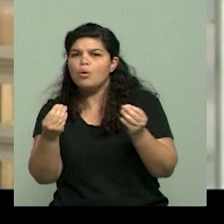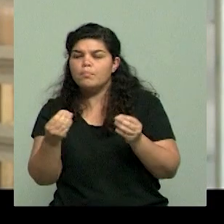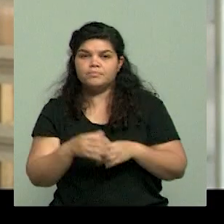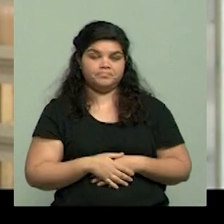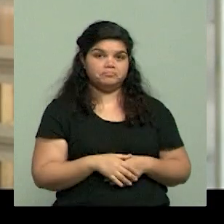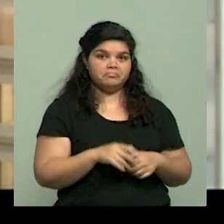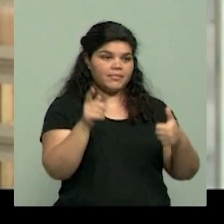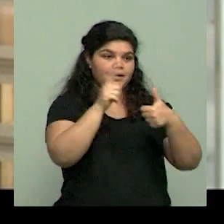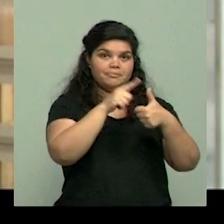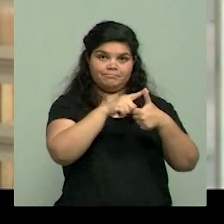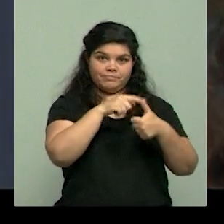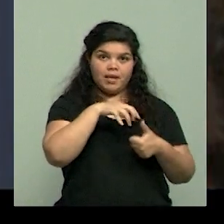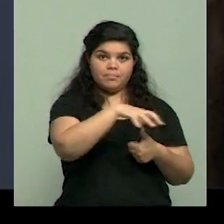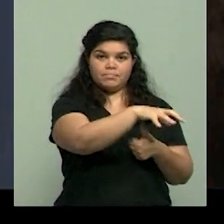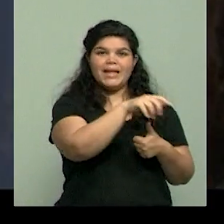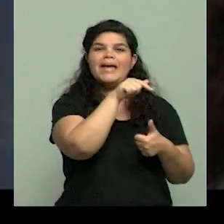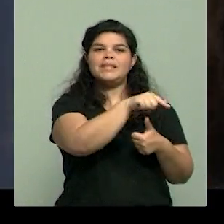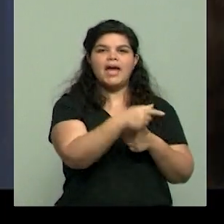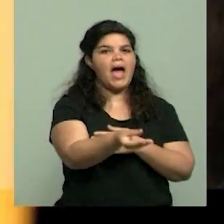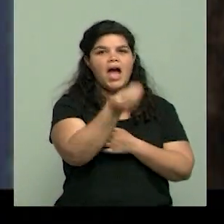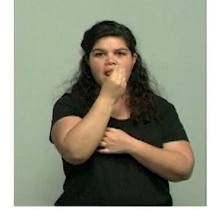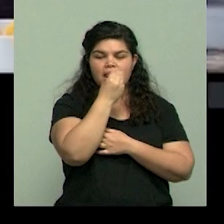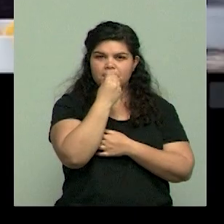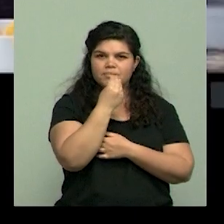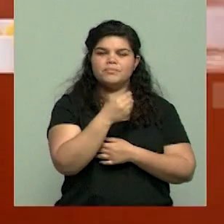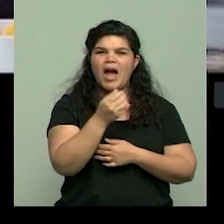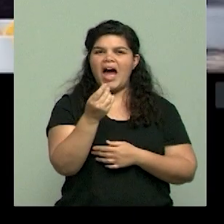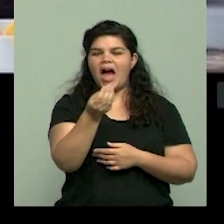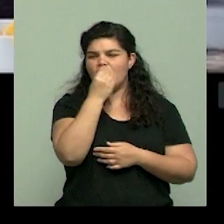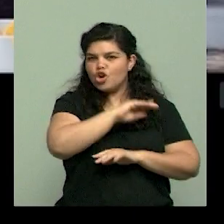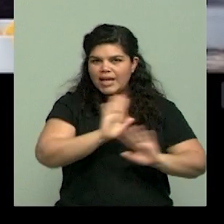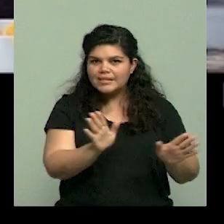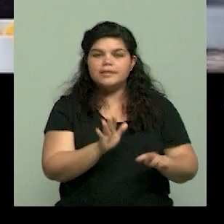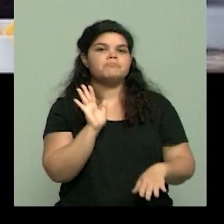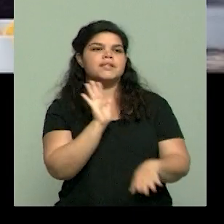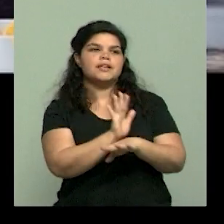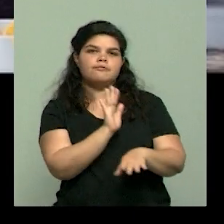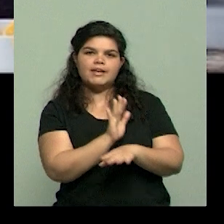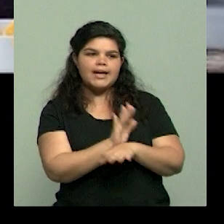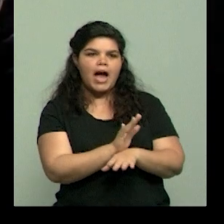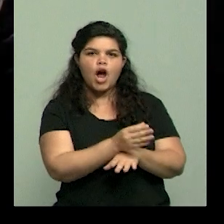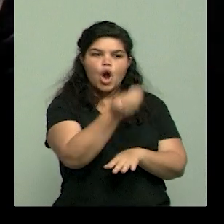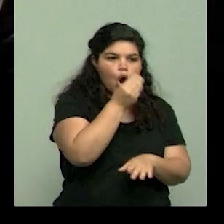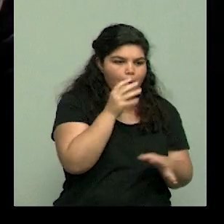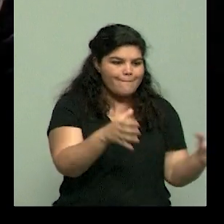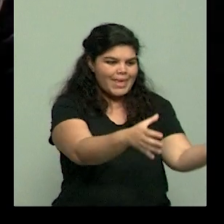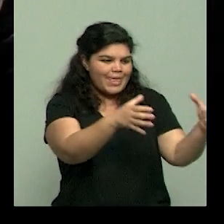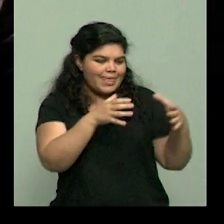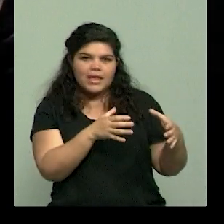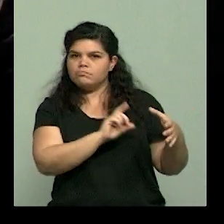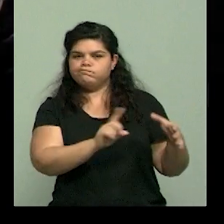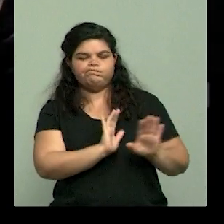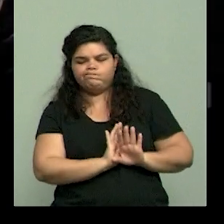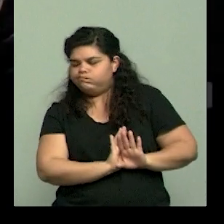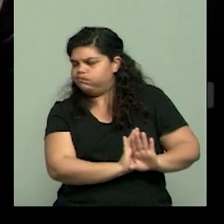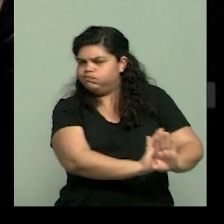la característica más fuerte que tiene es la restricción, ¿sí? El no contacto con la comida y una negativa a comer. La anorexia